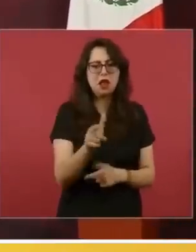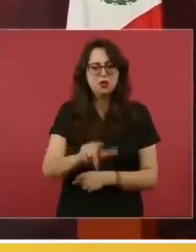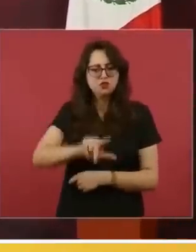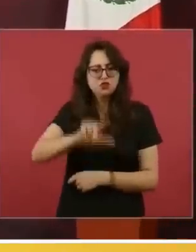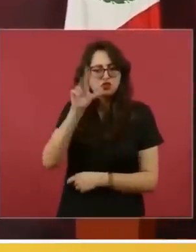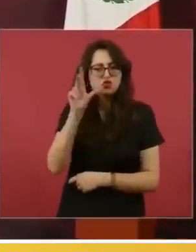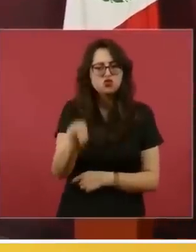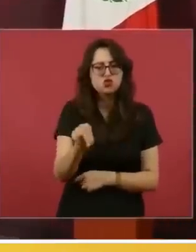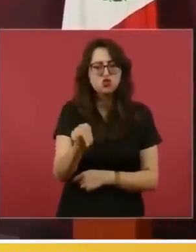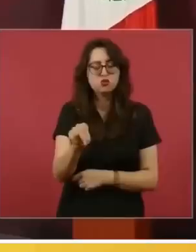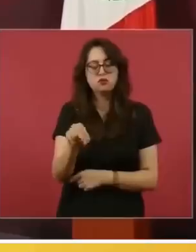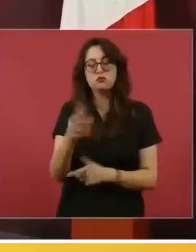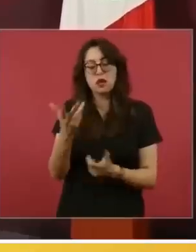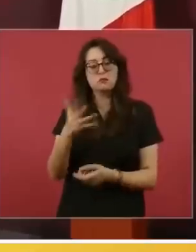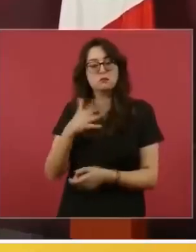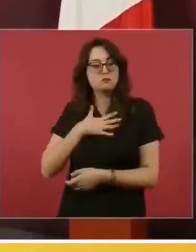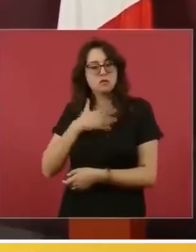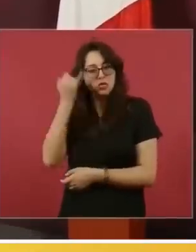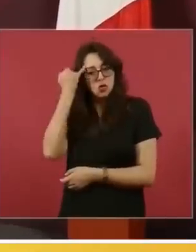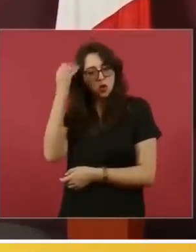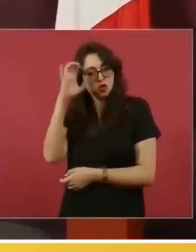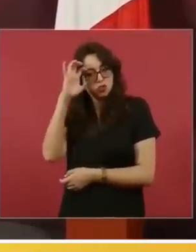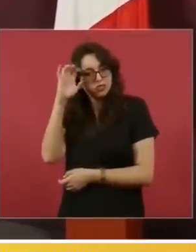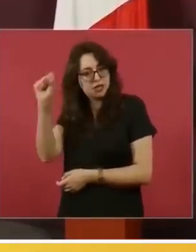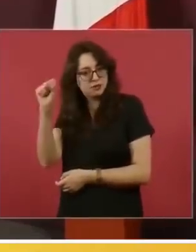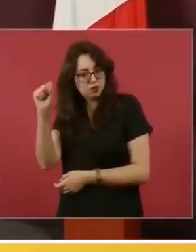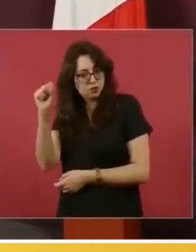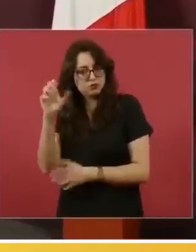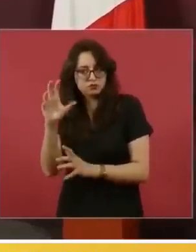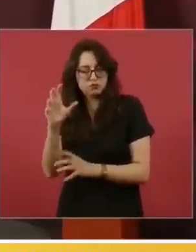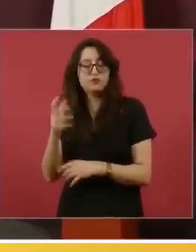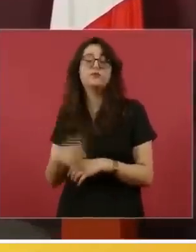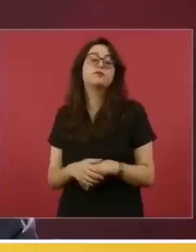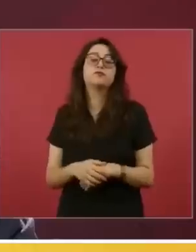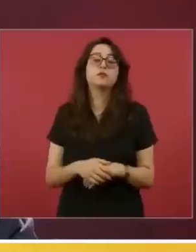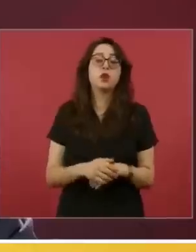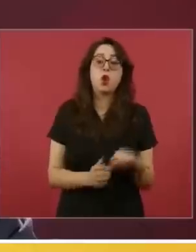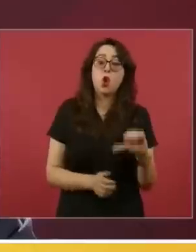piensan de de otra manera